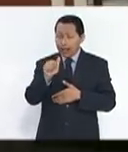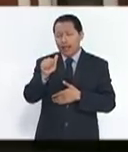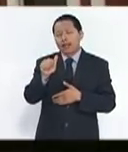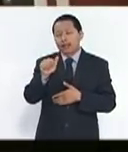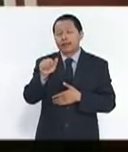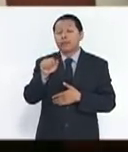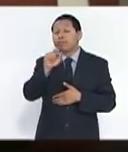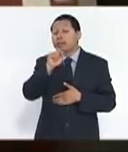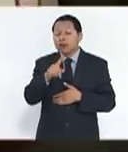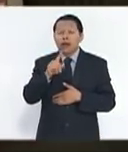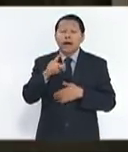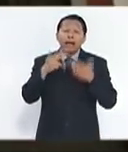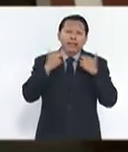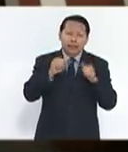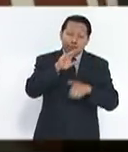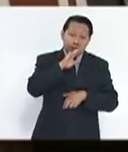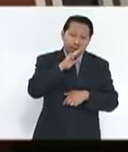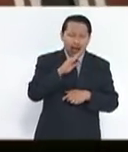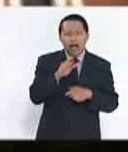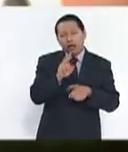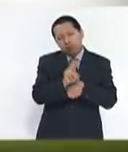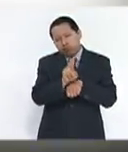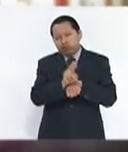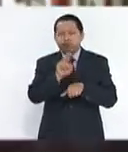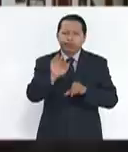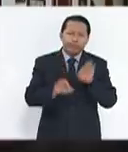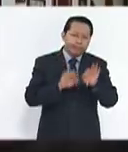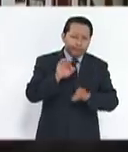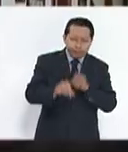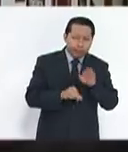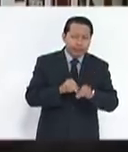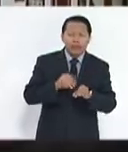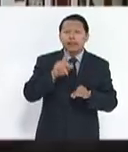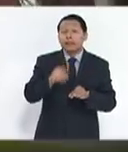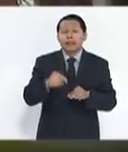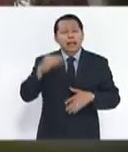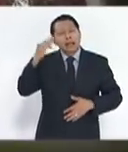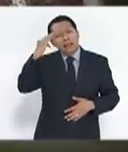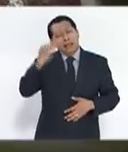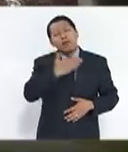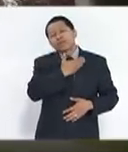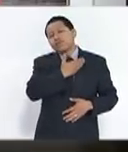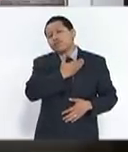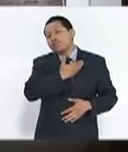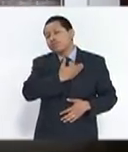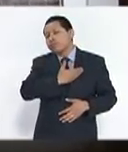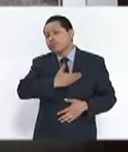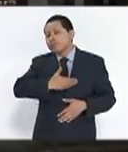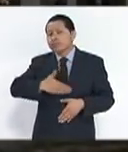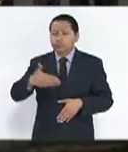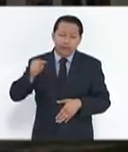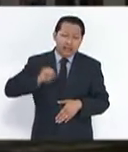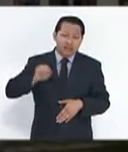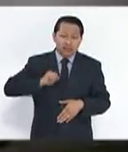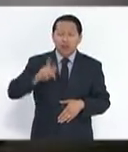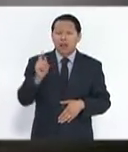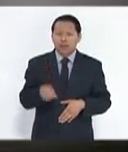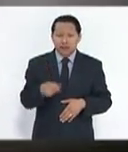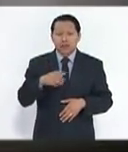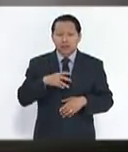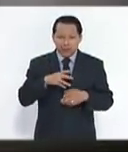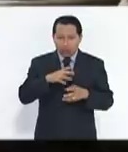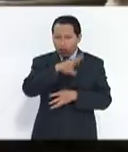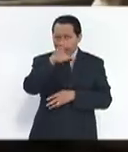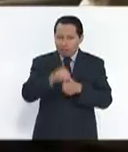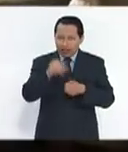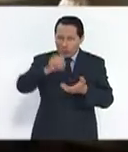quedó a cargo de su madre, quien la mantuvo en funcionamiento. Aun cuando ya transcurrieron varios siglos, los pasillos, patios, capilla